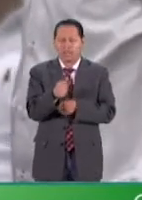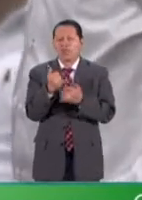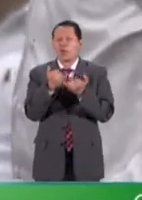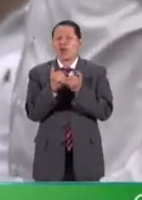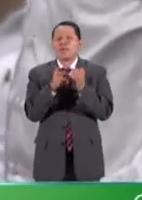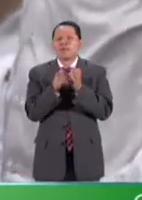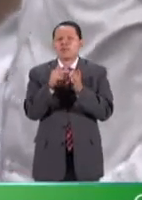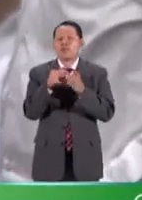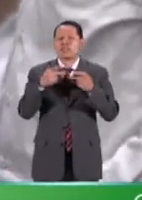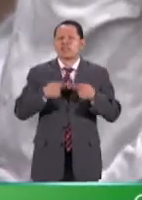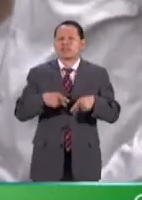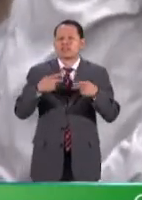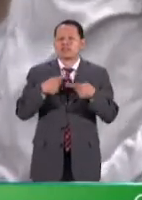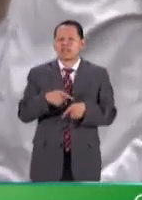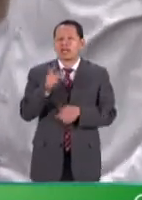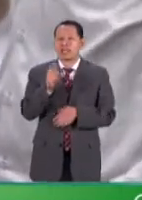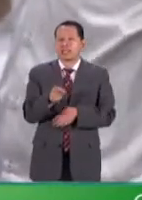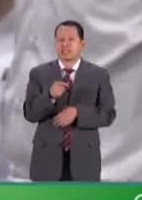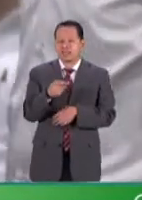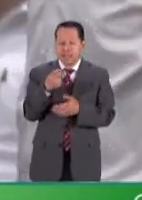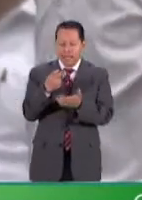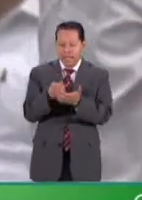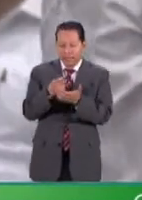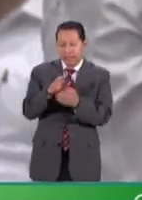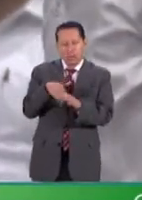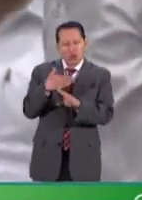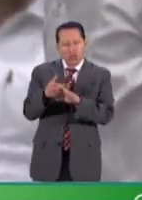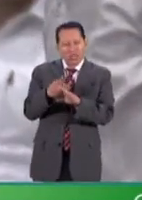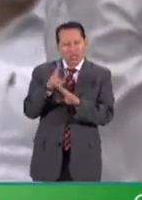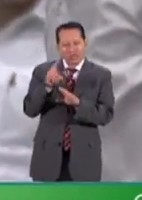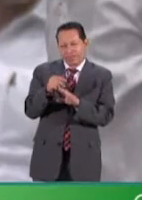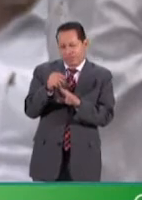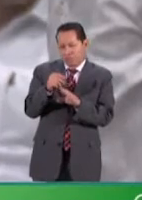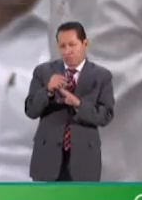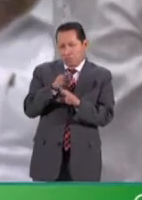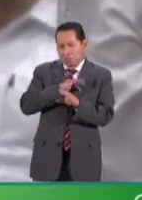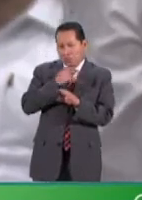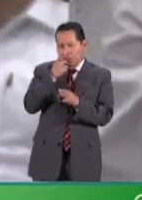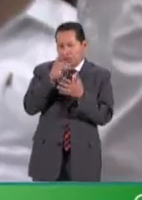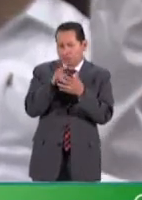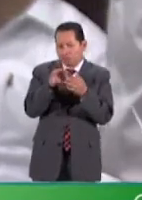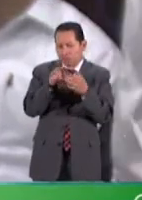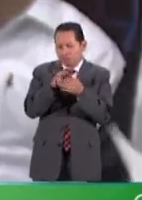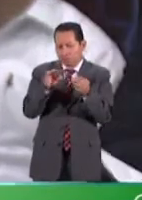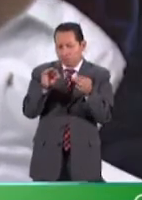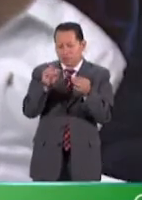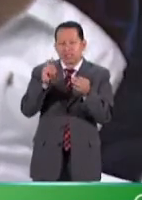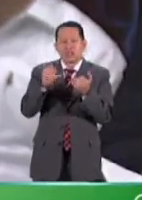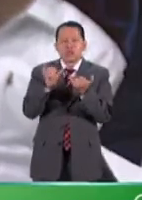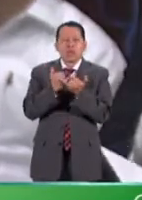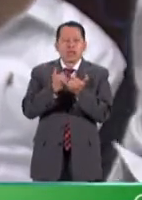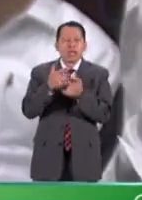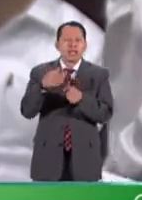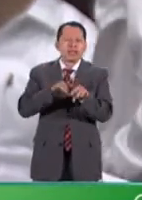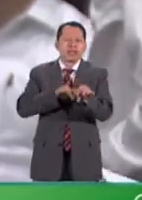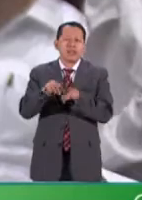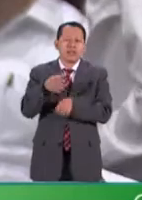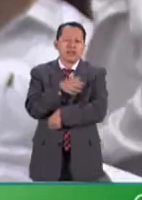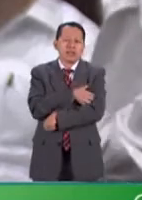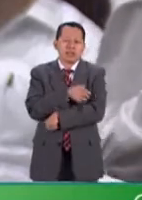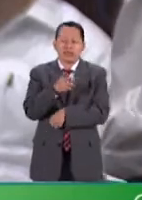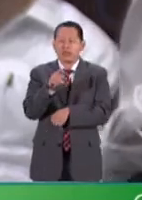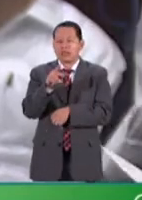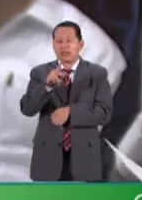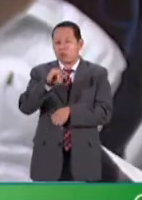también de ciudadanos que estamos en contra de esta reforma y que tenemos algo que decir sobre ella. Y los trabajadores del Poder Judicial que han hecho